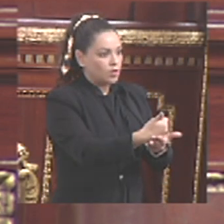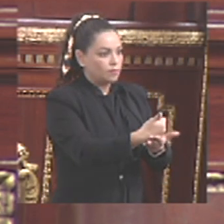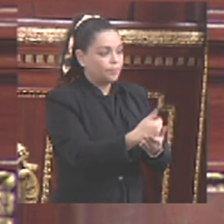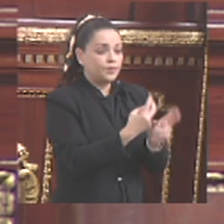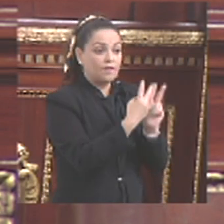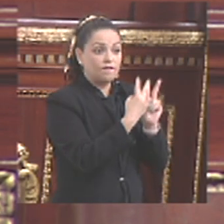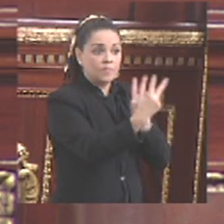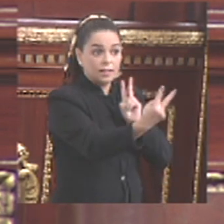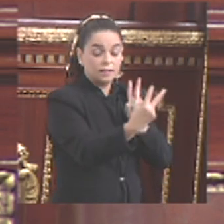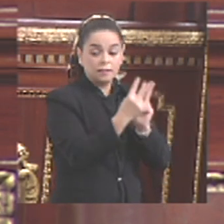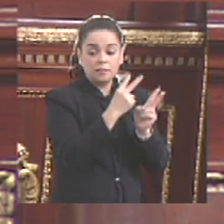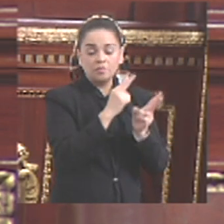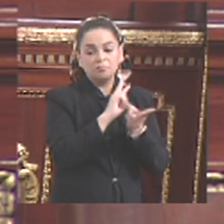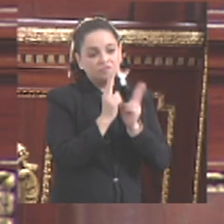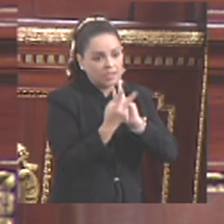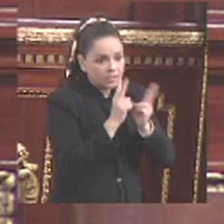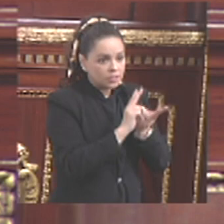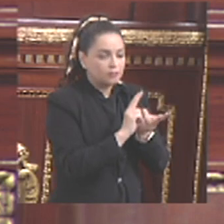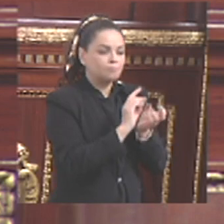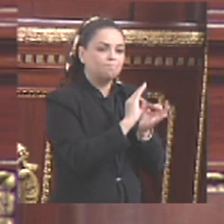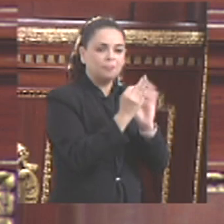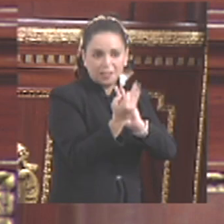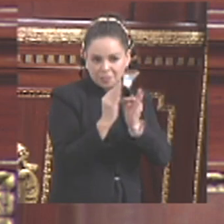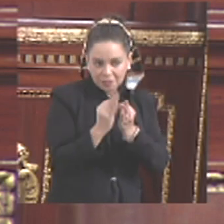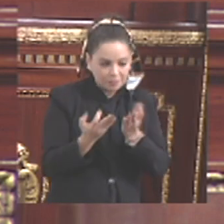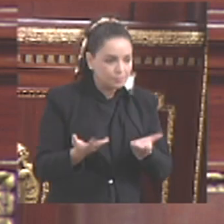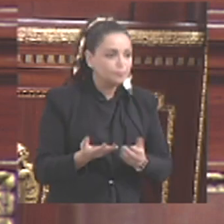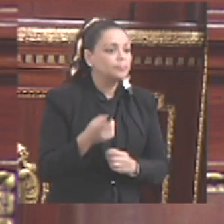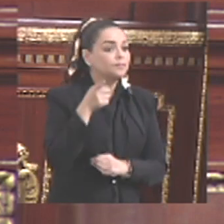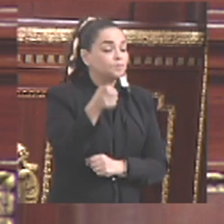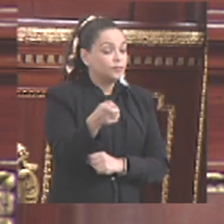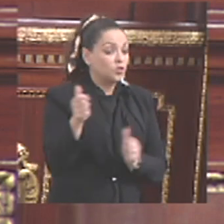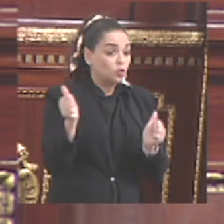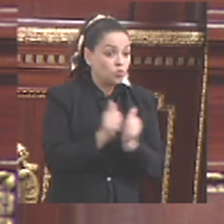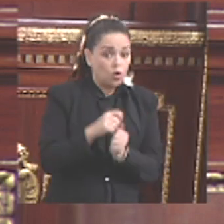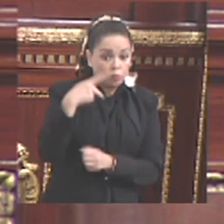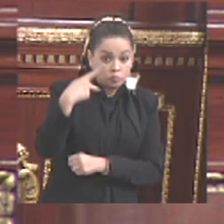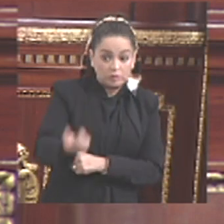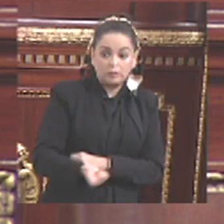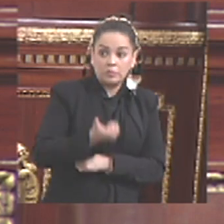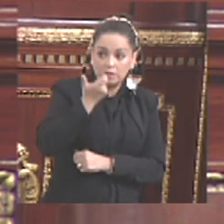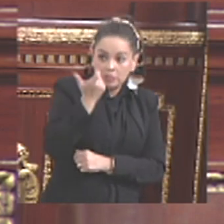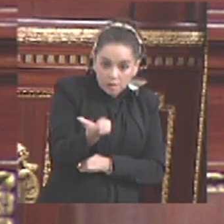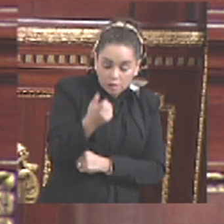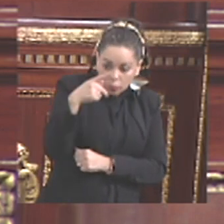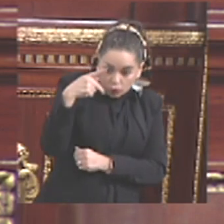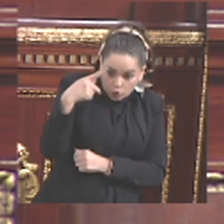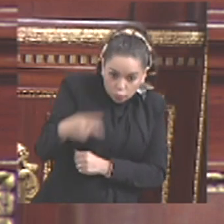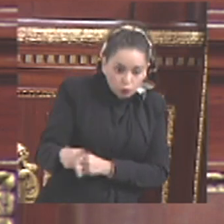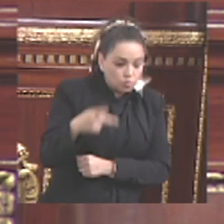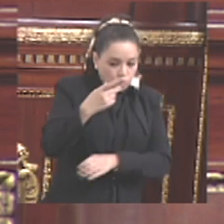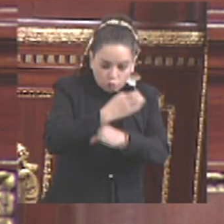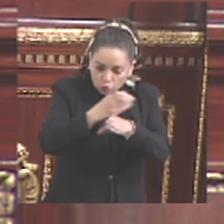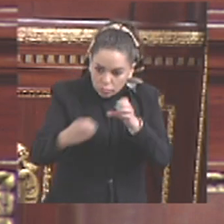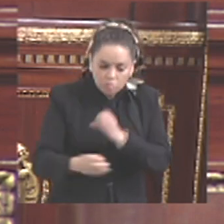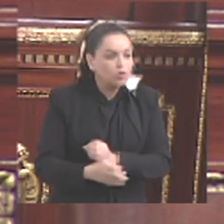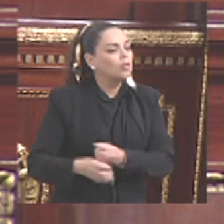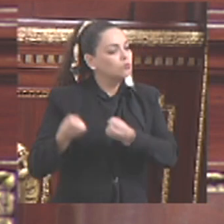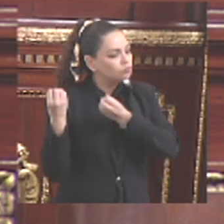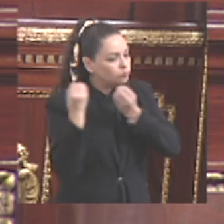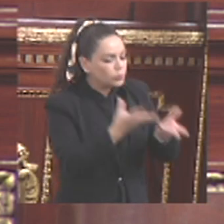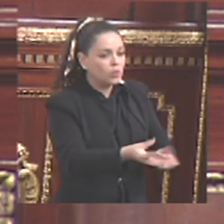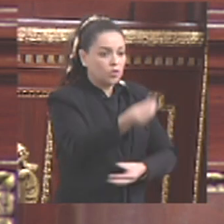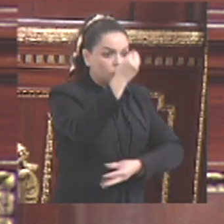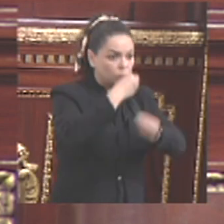vecinas y vecinos que con palas y con sus propios recursos movieron piedras, ofrecieron alimentos y toda su ayuda a las